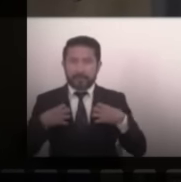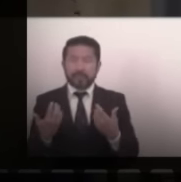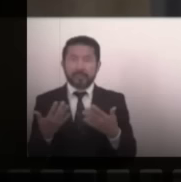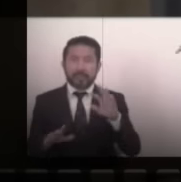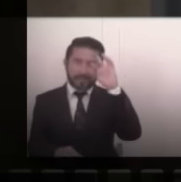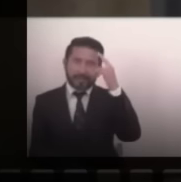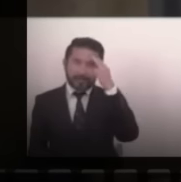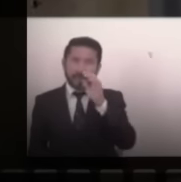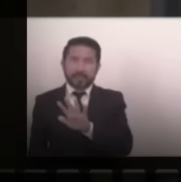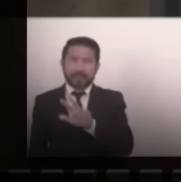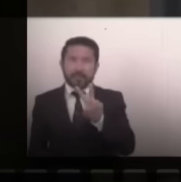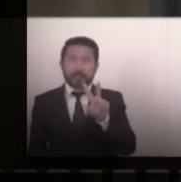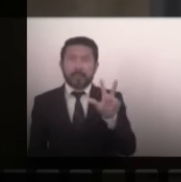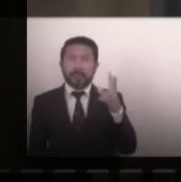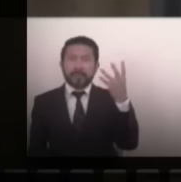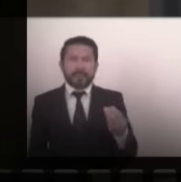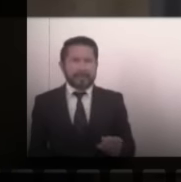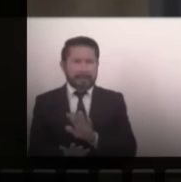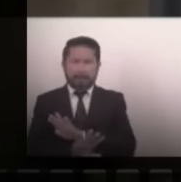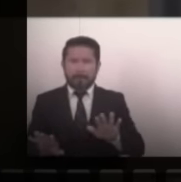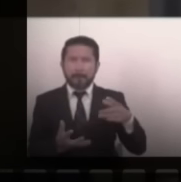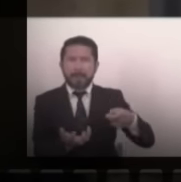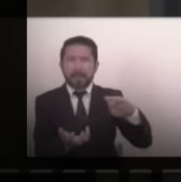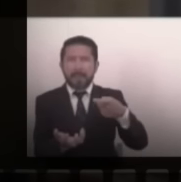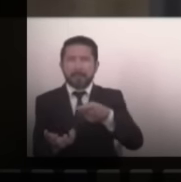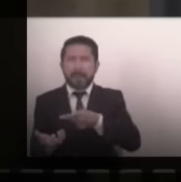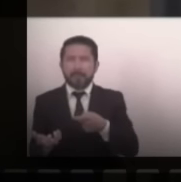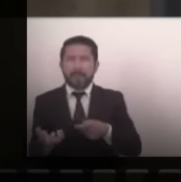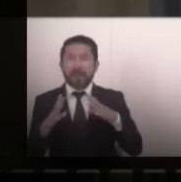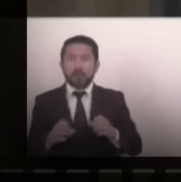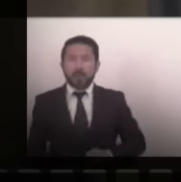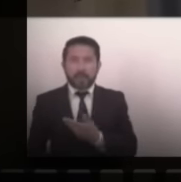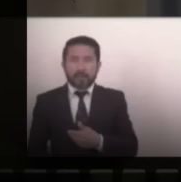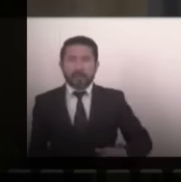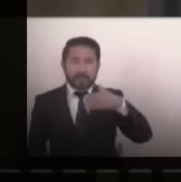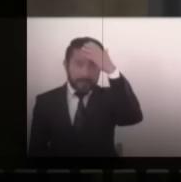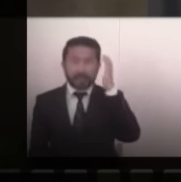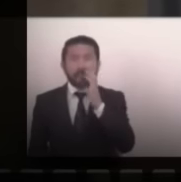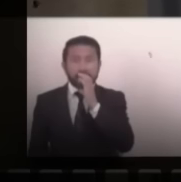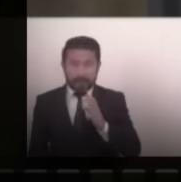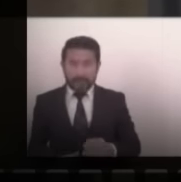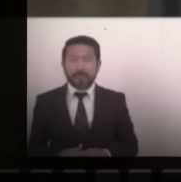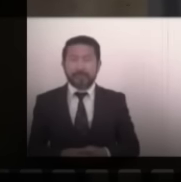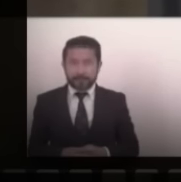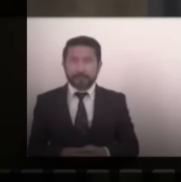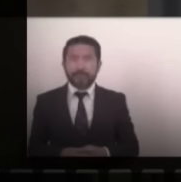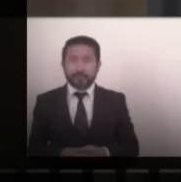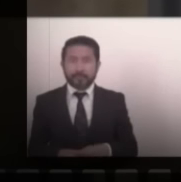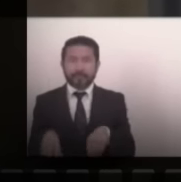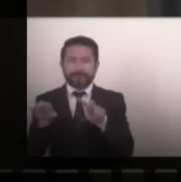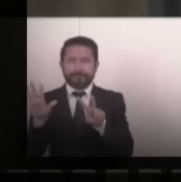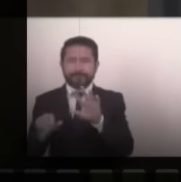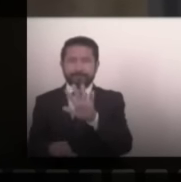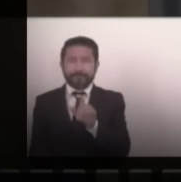son 523 días sin homicidios en la administración del presidente naiv bukele más de